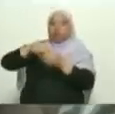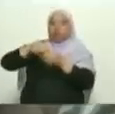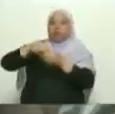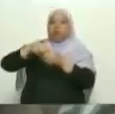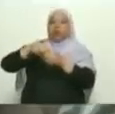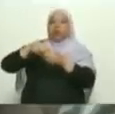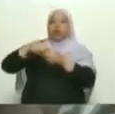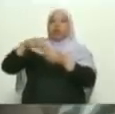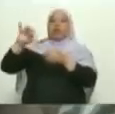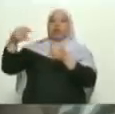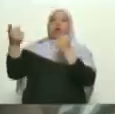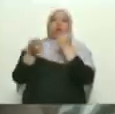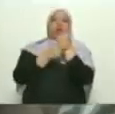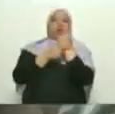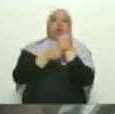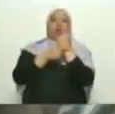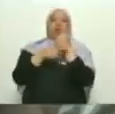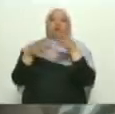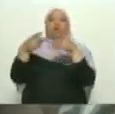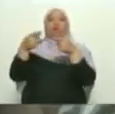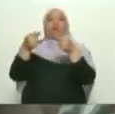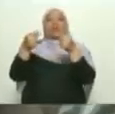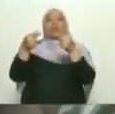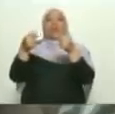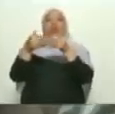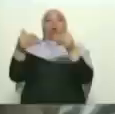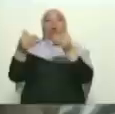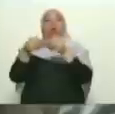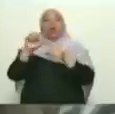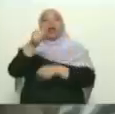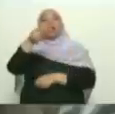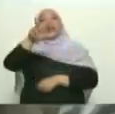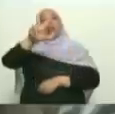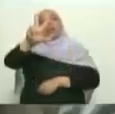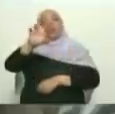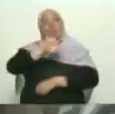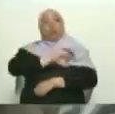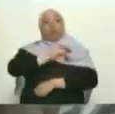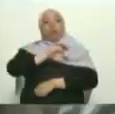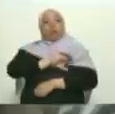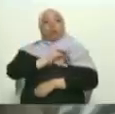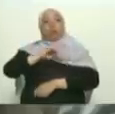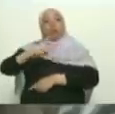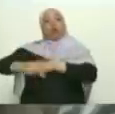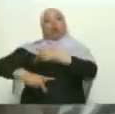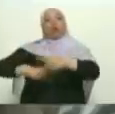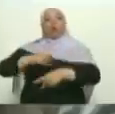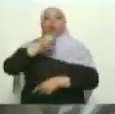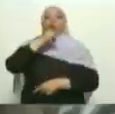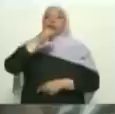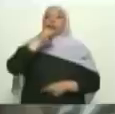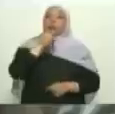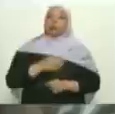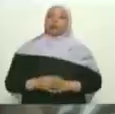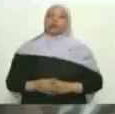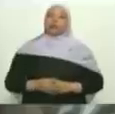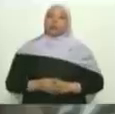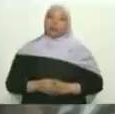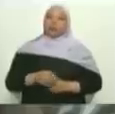un video difundido el 13 de enero en el que el prófugo